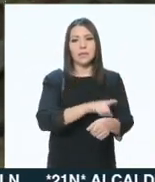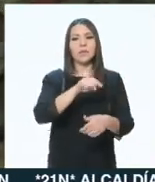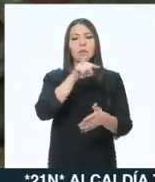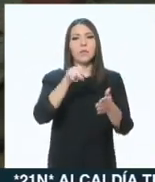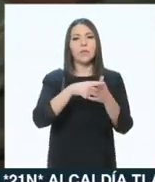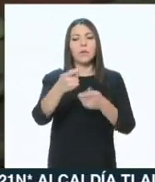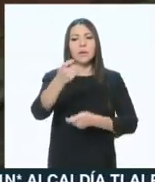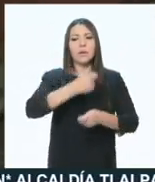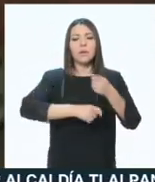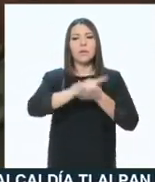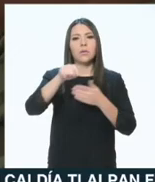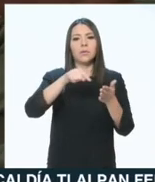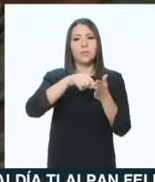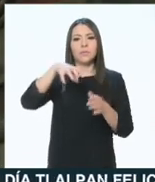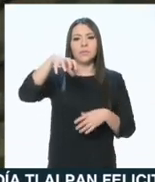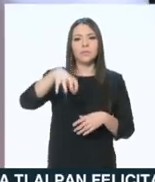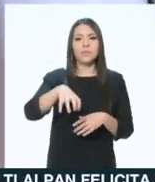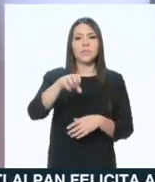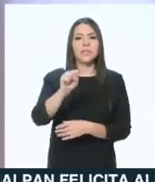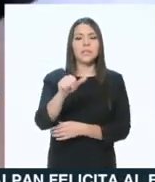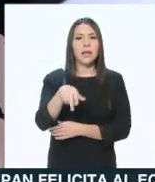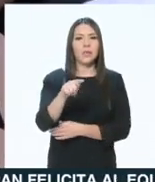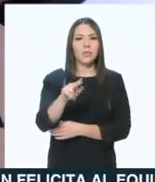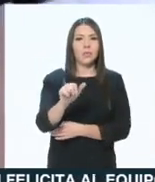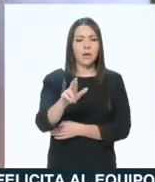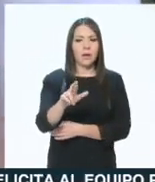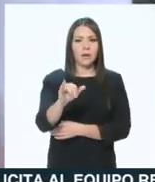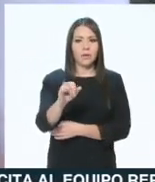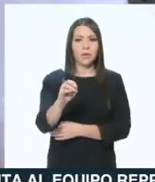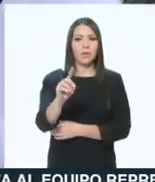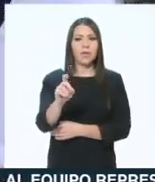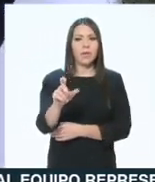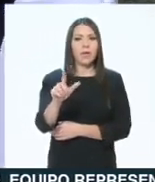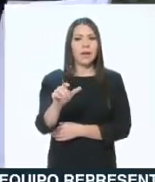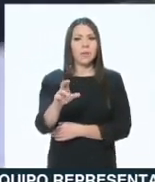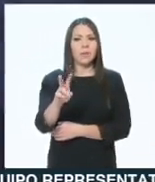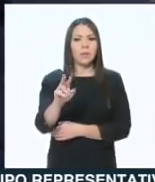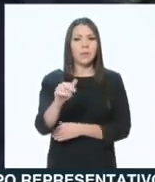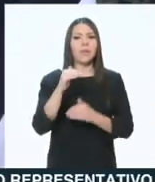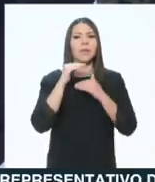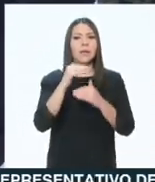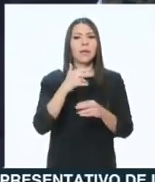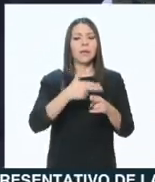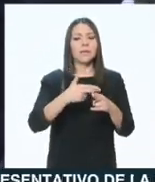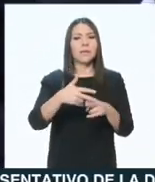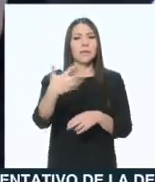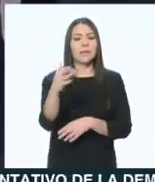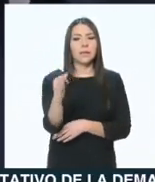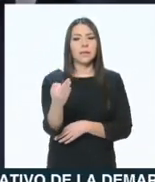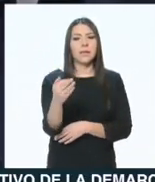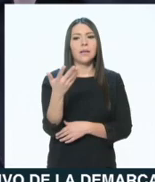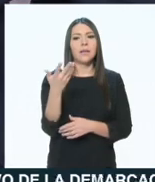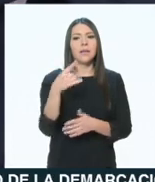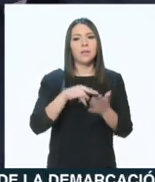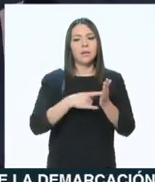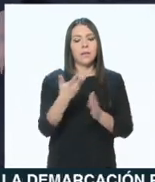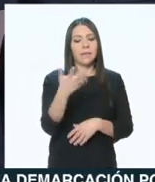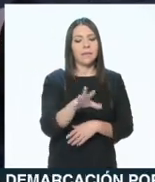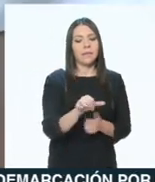en el atrio del Santuario de la Cuevita hasta el viernes 15 de febrero, de lunes a viernes, en un horario de 10 a